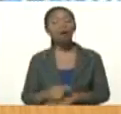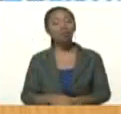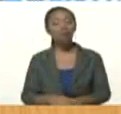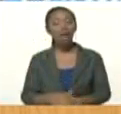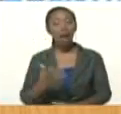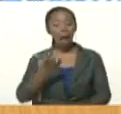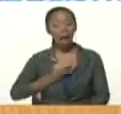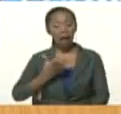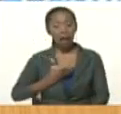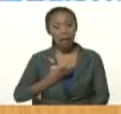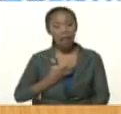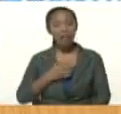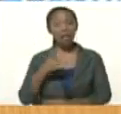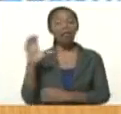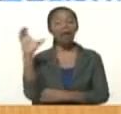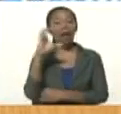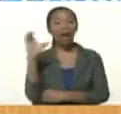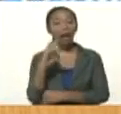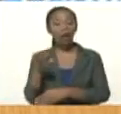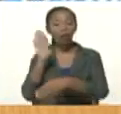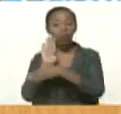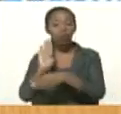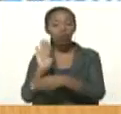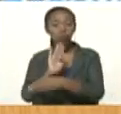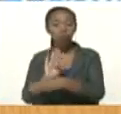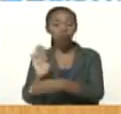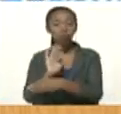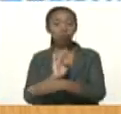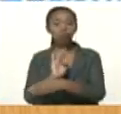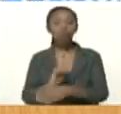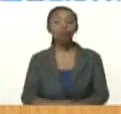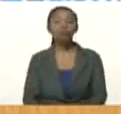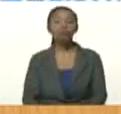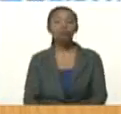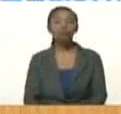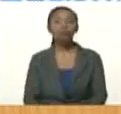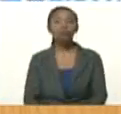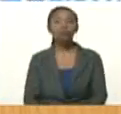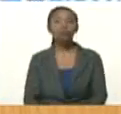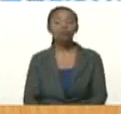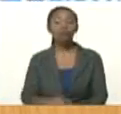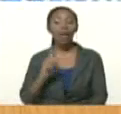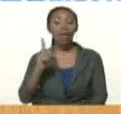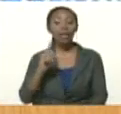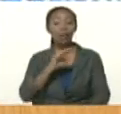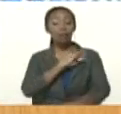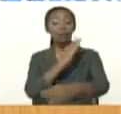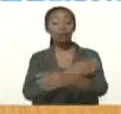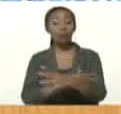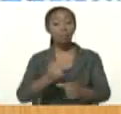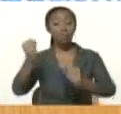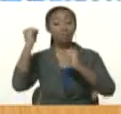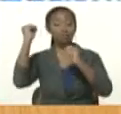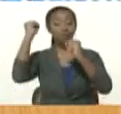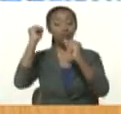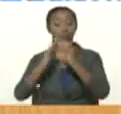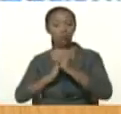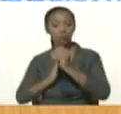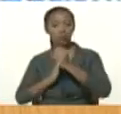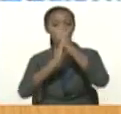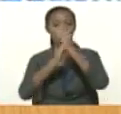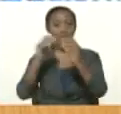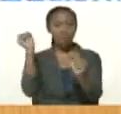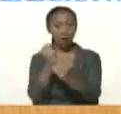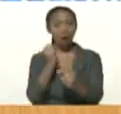alcaldesa de Caracas, a las protectoras, protectores. Ese poder tremendo de liderazgo, de